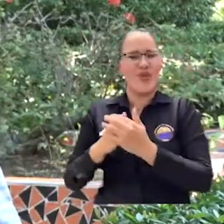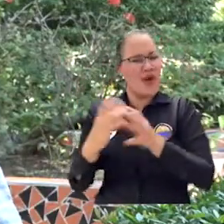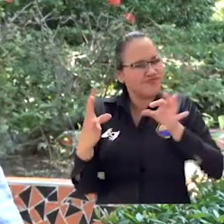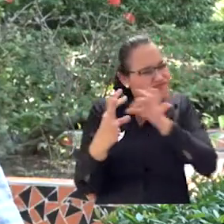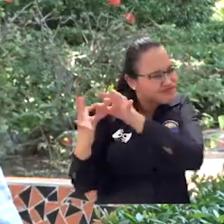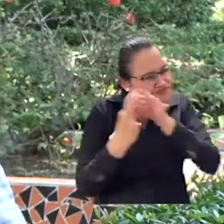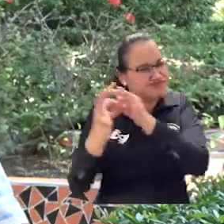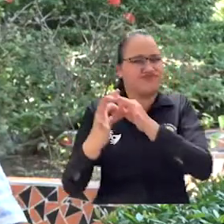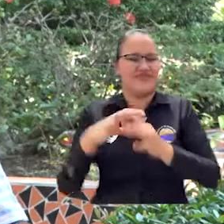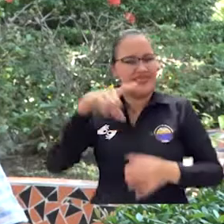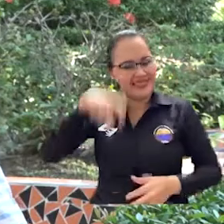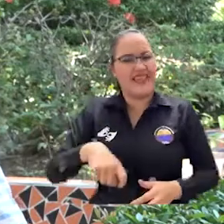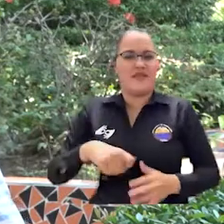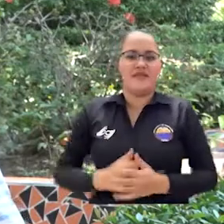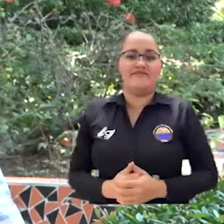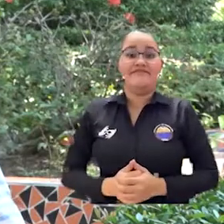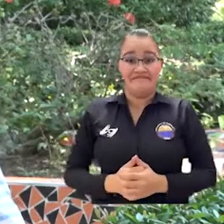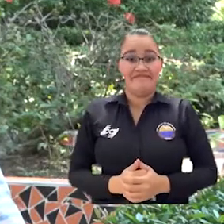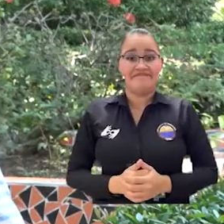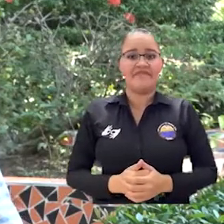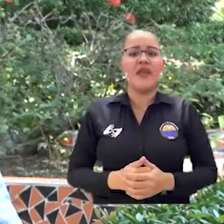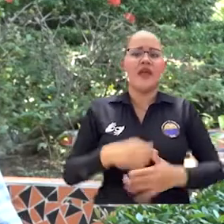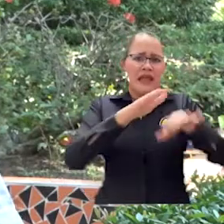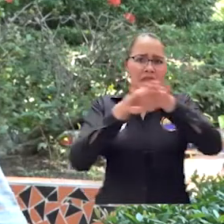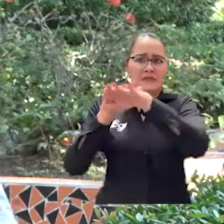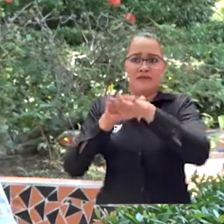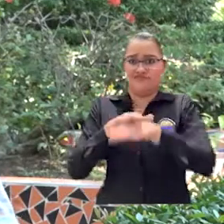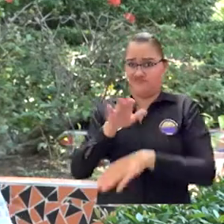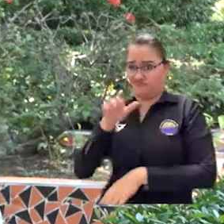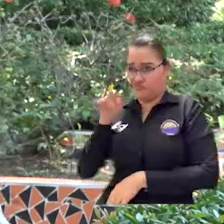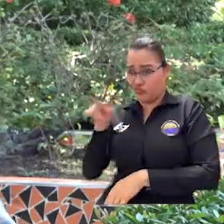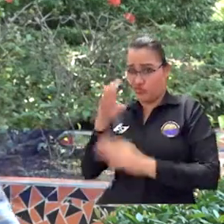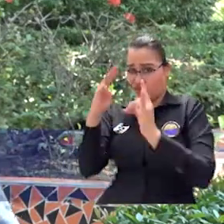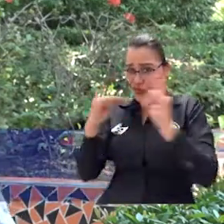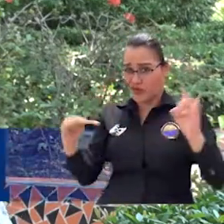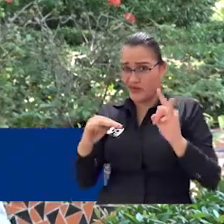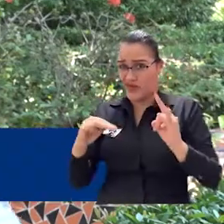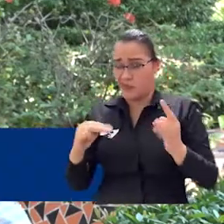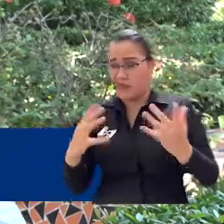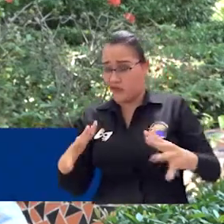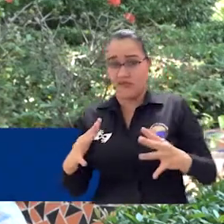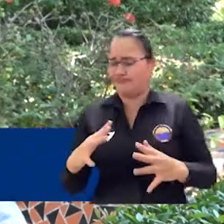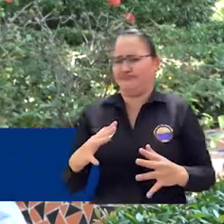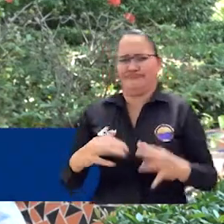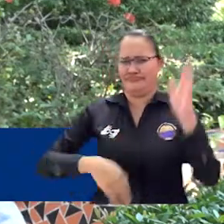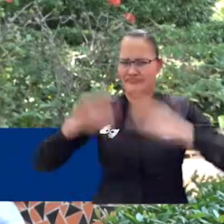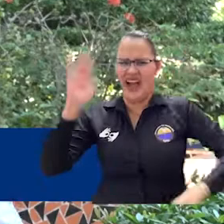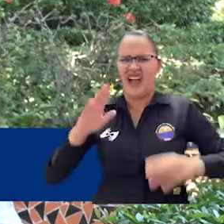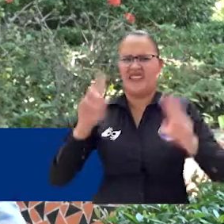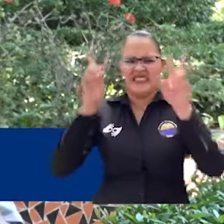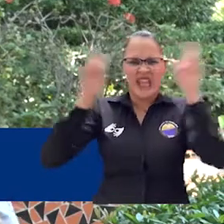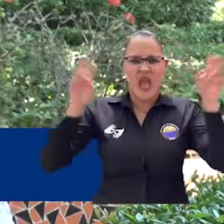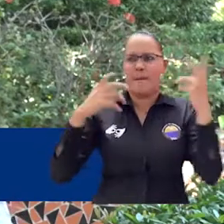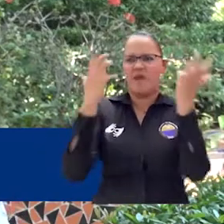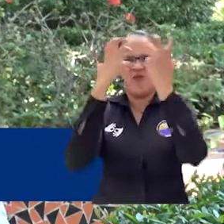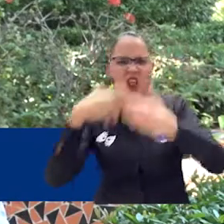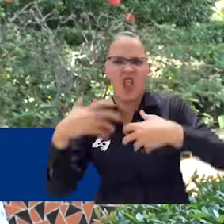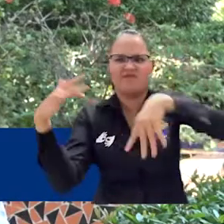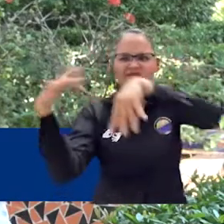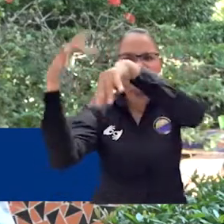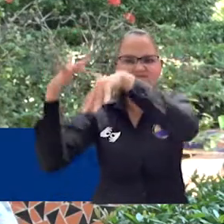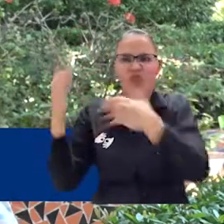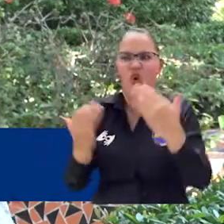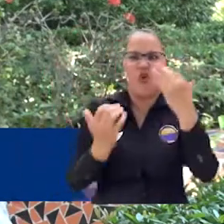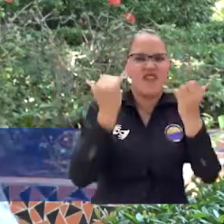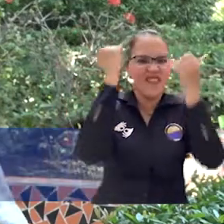nuestra Universidad del Magdalena, que para nadie es un secreto, que va a la vanguardia a nivel nacional en materia de emprendimiento, en